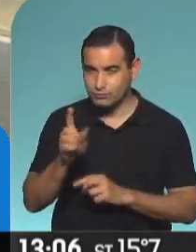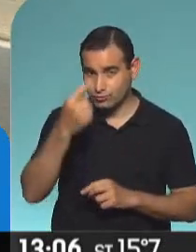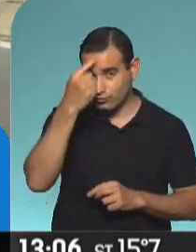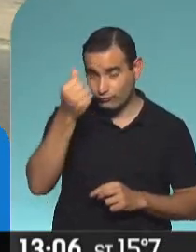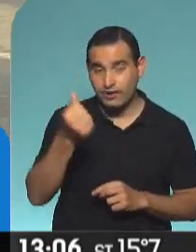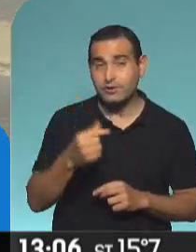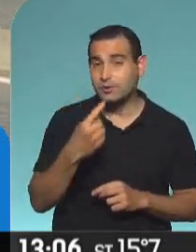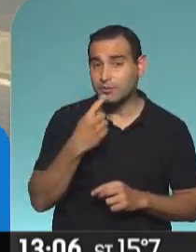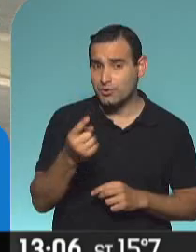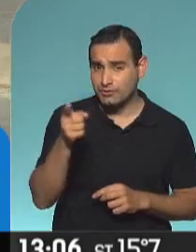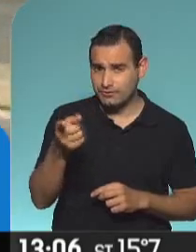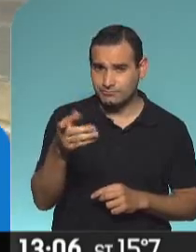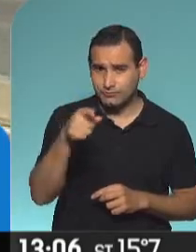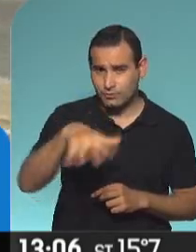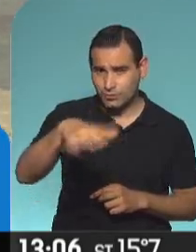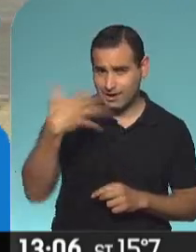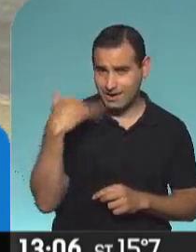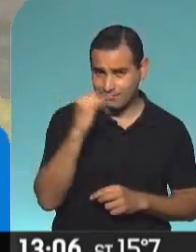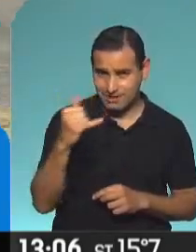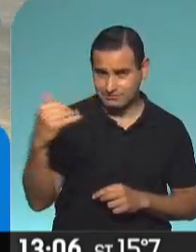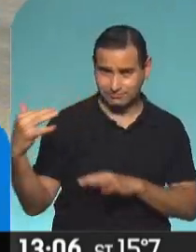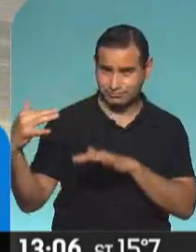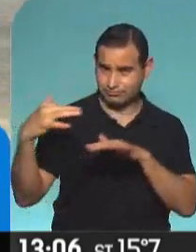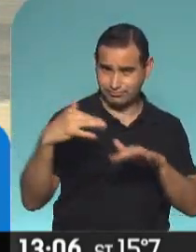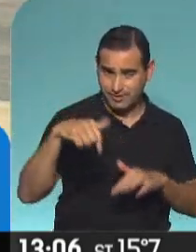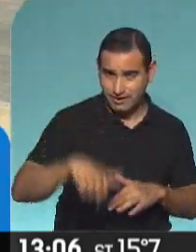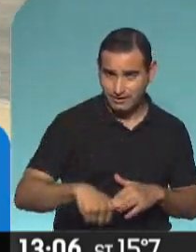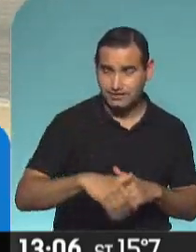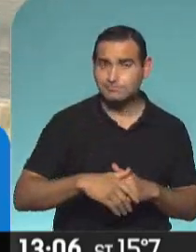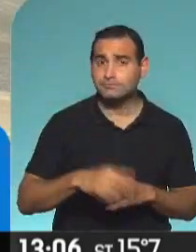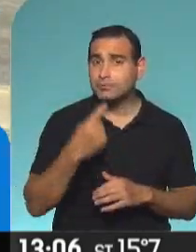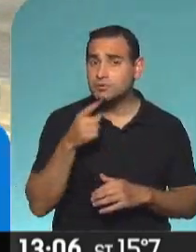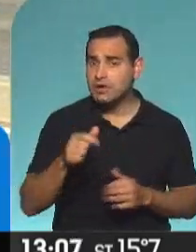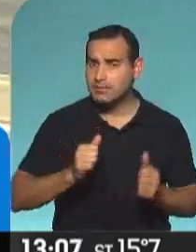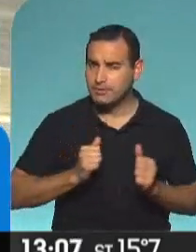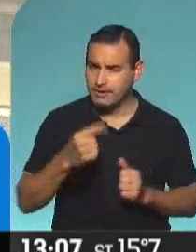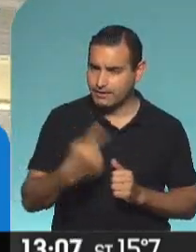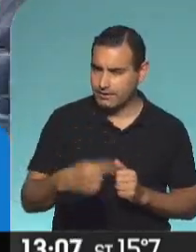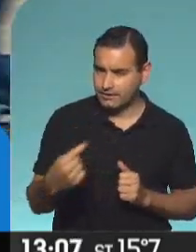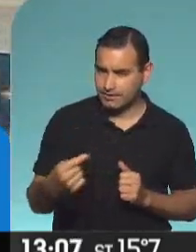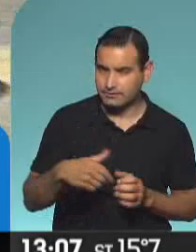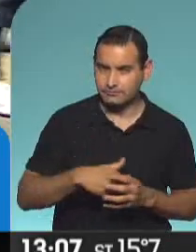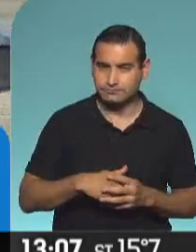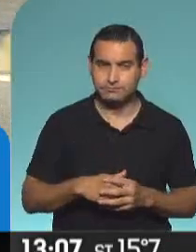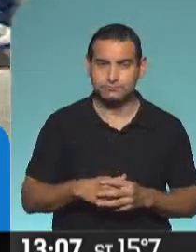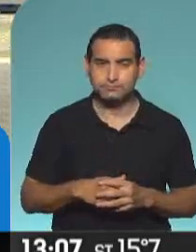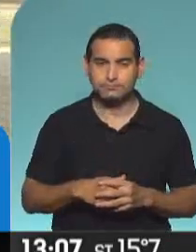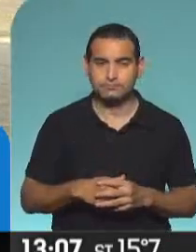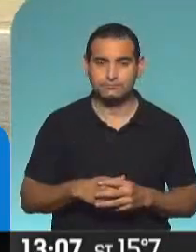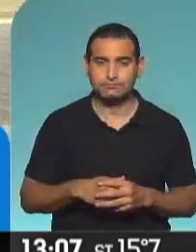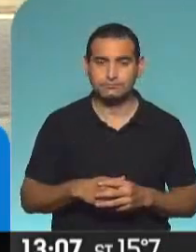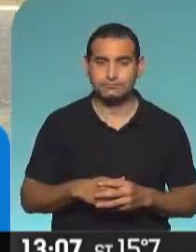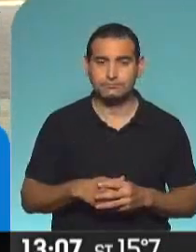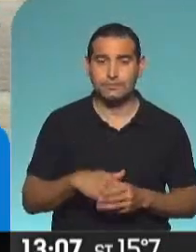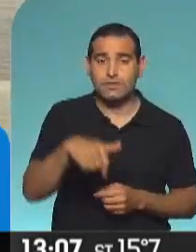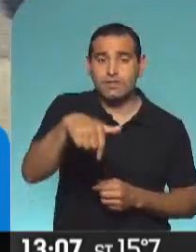pregunto entonces, han venido desde la avenida General Paz hasta este lugar. ¿Qué es lo que esperan en este momento frente a la empresa Alma Fuerte? No, estamos